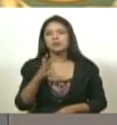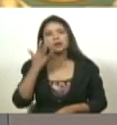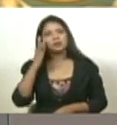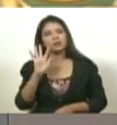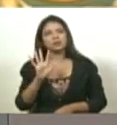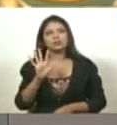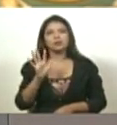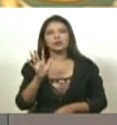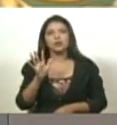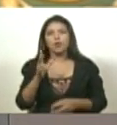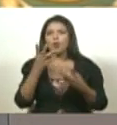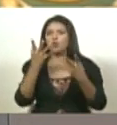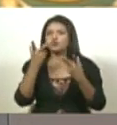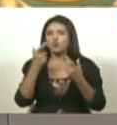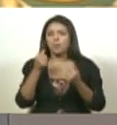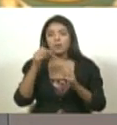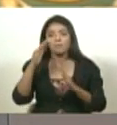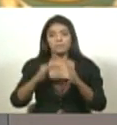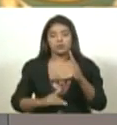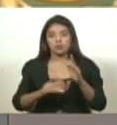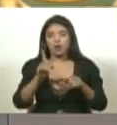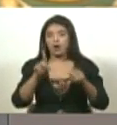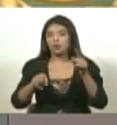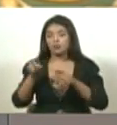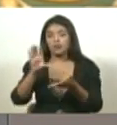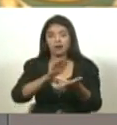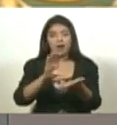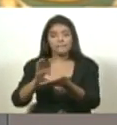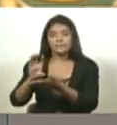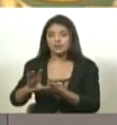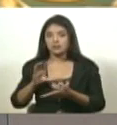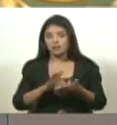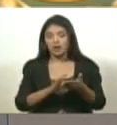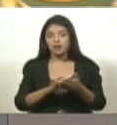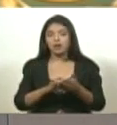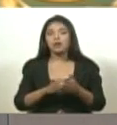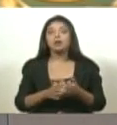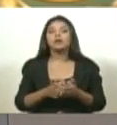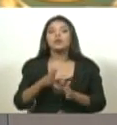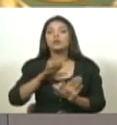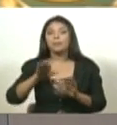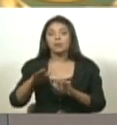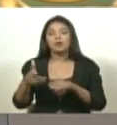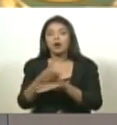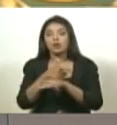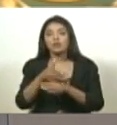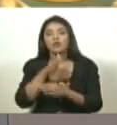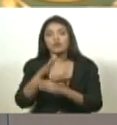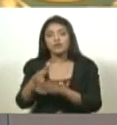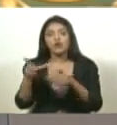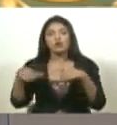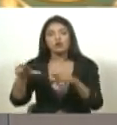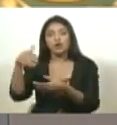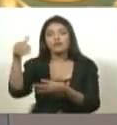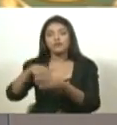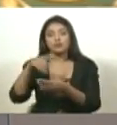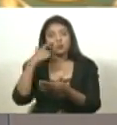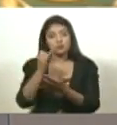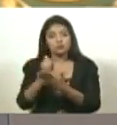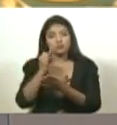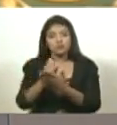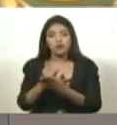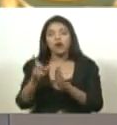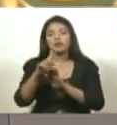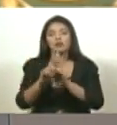En lo que parecería ser un número menor en varias partes de la capital, los partidarios del gobierno acudieron a los centros de votación en un simulacro para